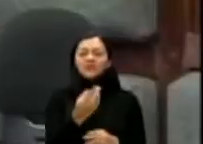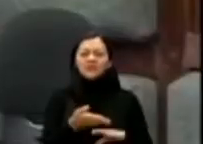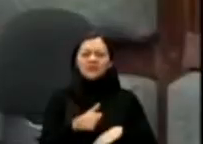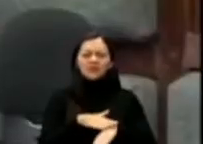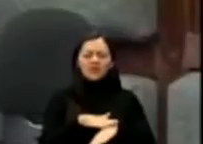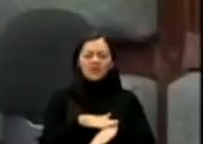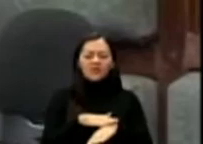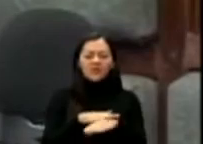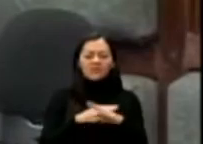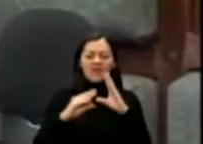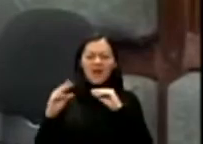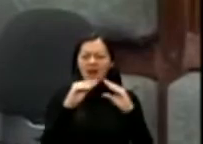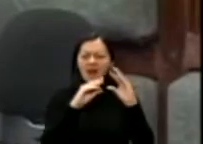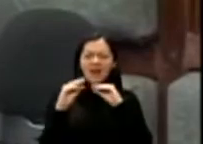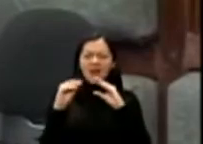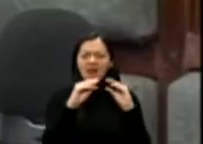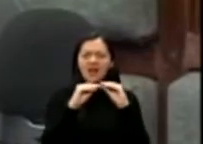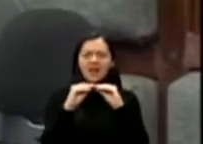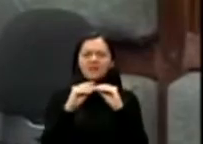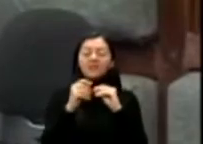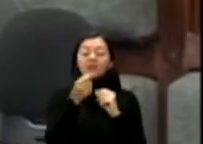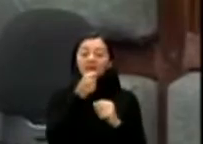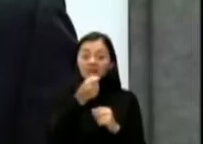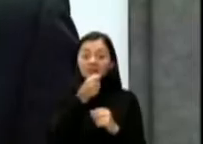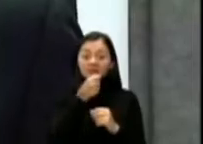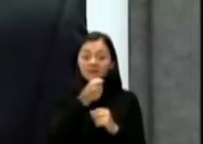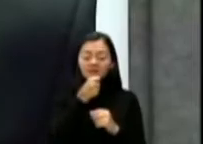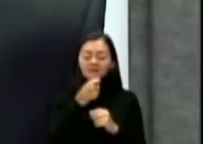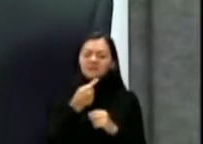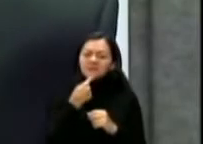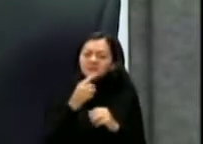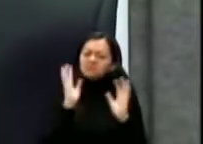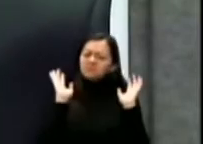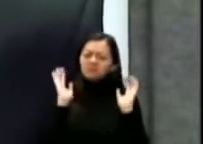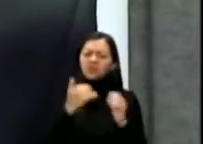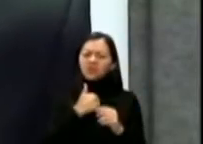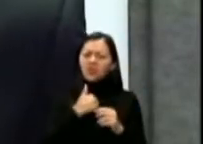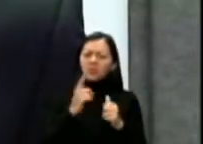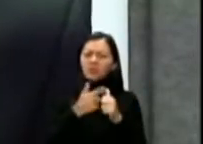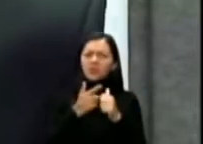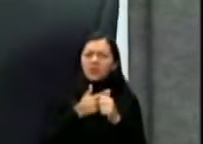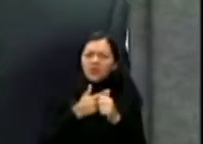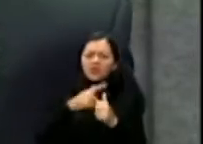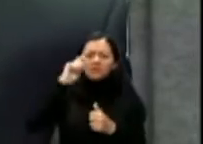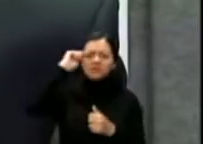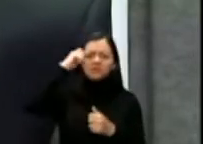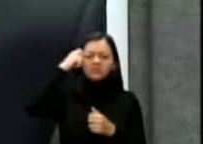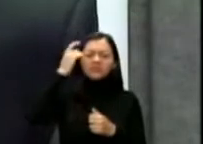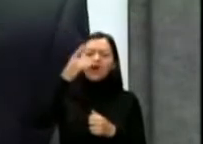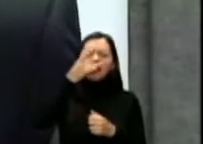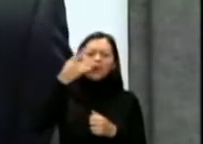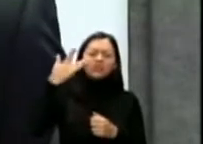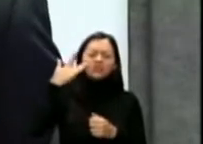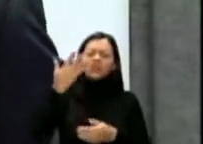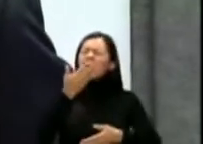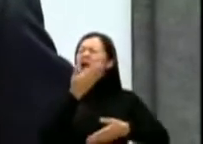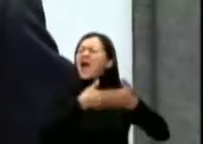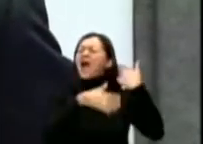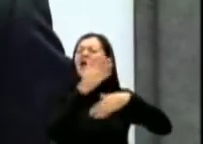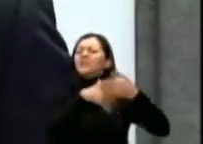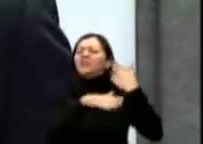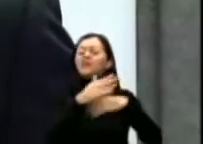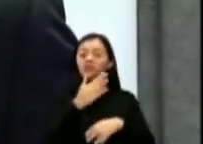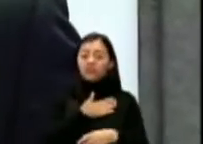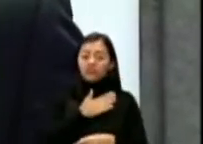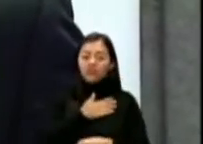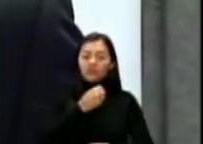introducción de esta entrevista mary inevitable recordar la amazonía del pasado de decirle que yo